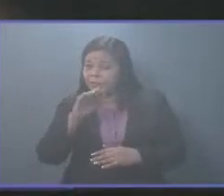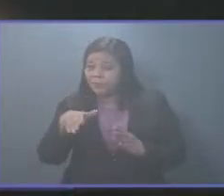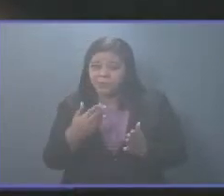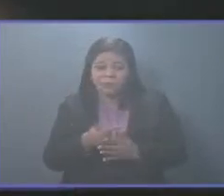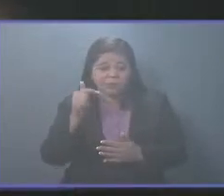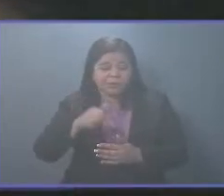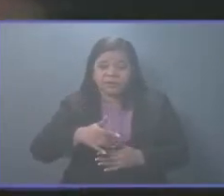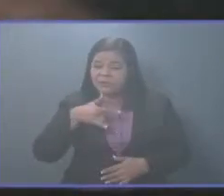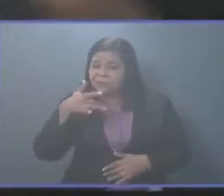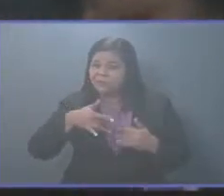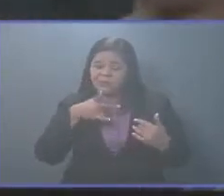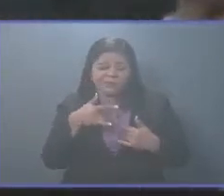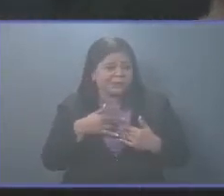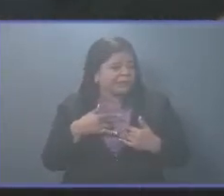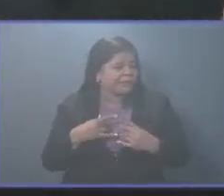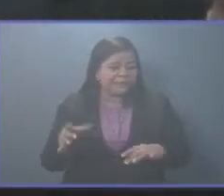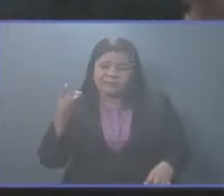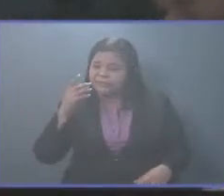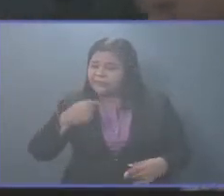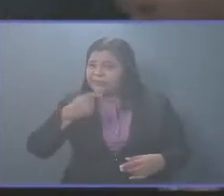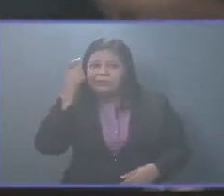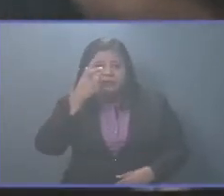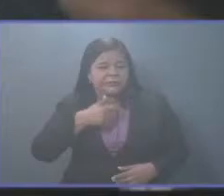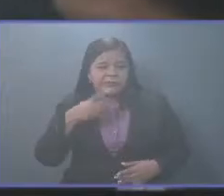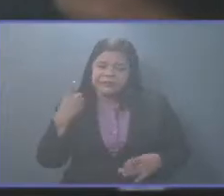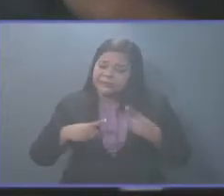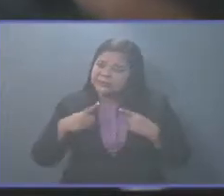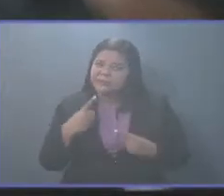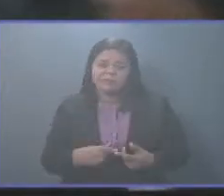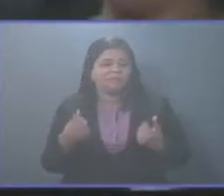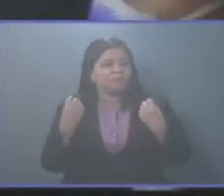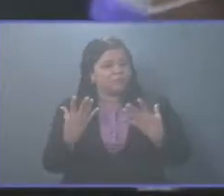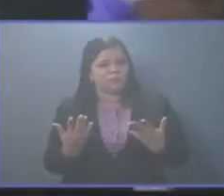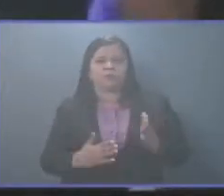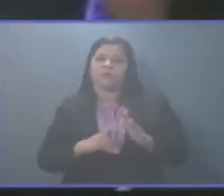Esa es mi reflexión, señor presidente. Indigna mucho.